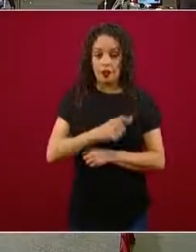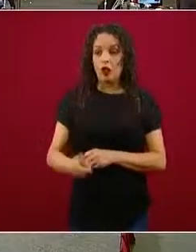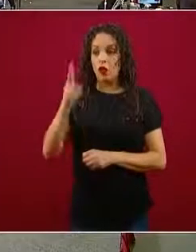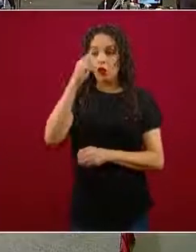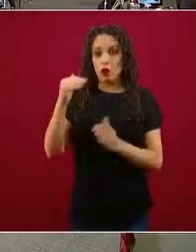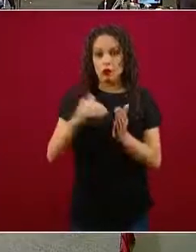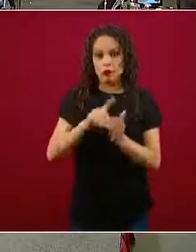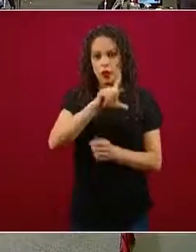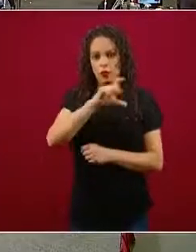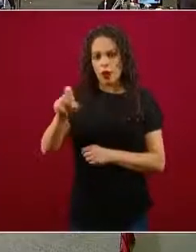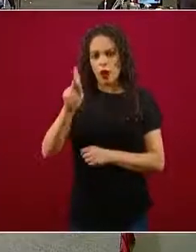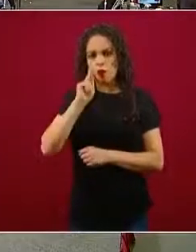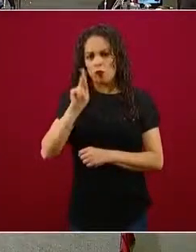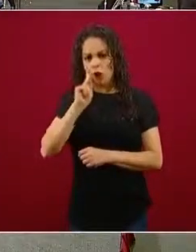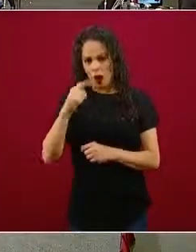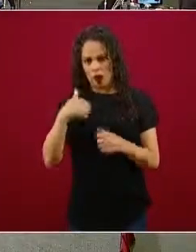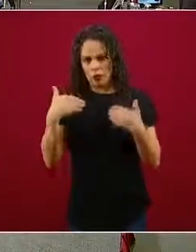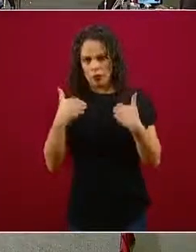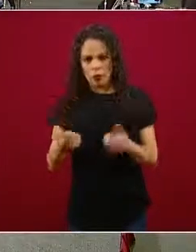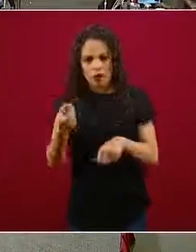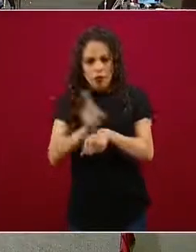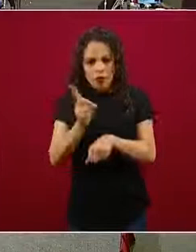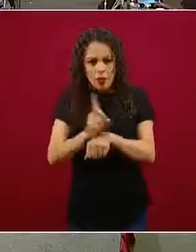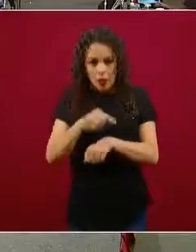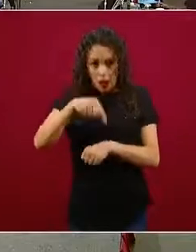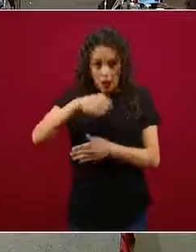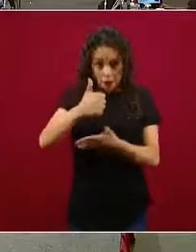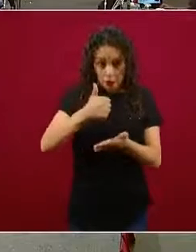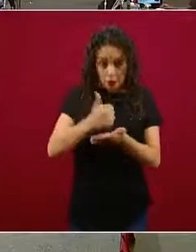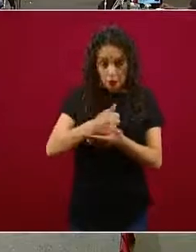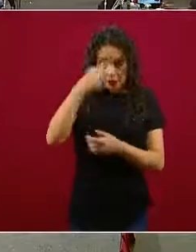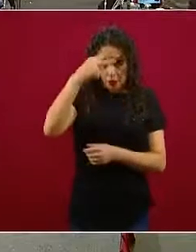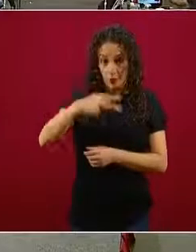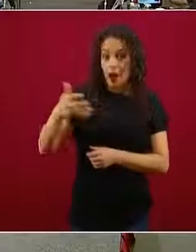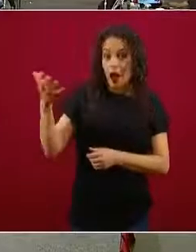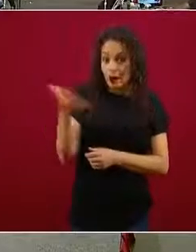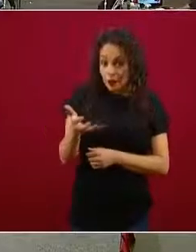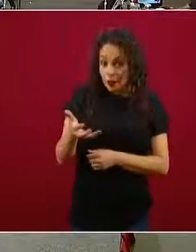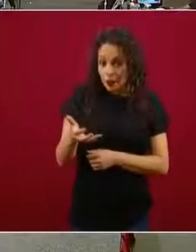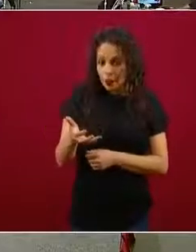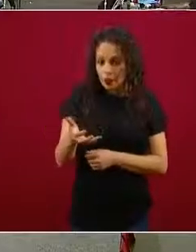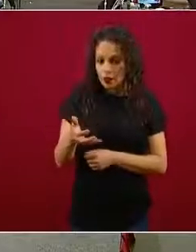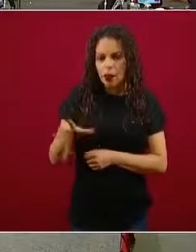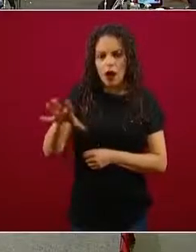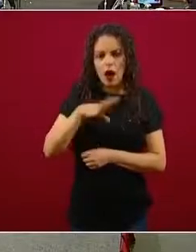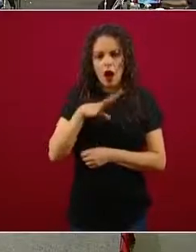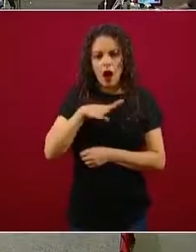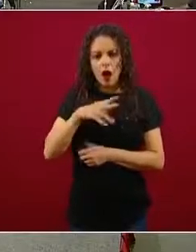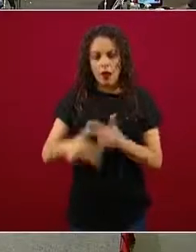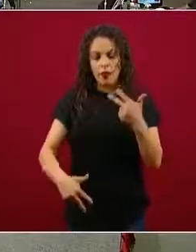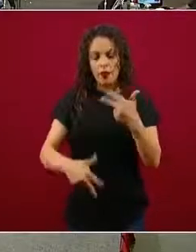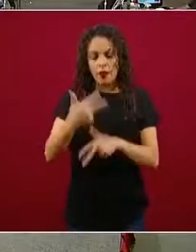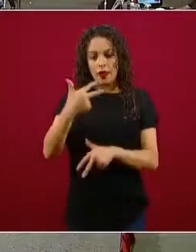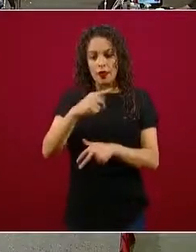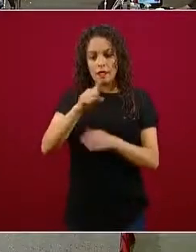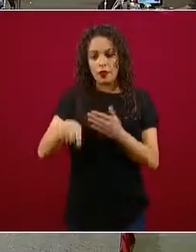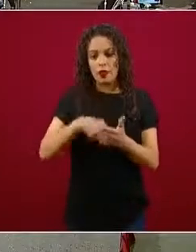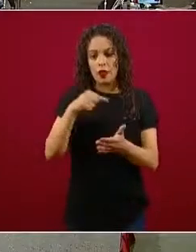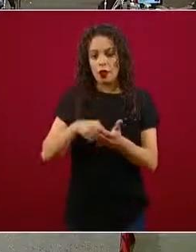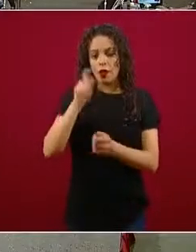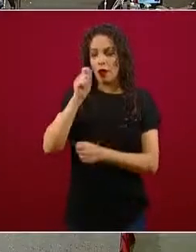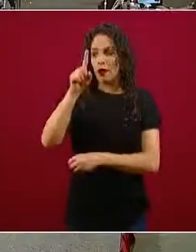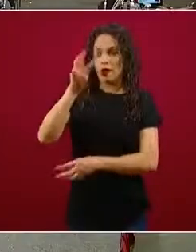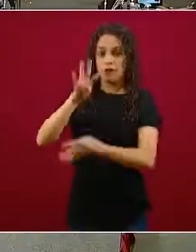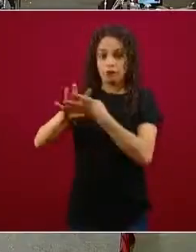pruebas que entiendo van a aplicar diariamente en la Ciudad de México incluyen los 13 centros de readaptación social. Y segundo,